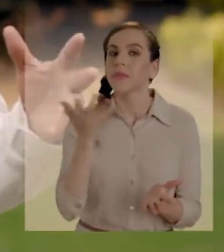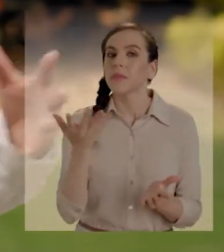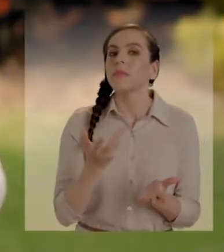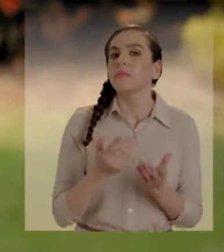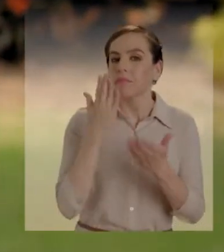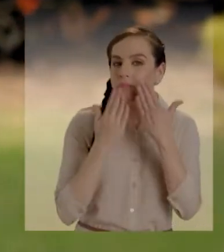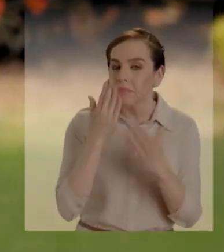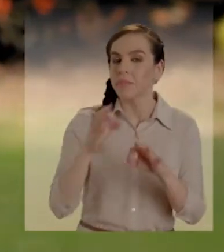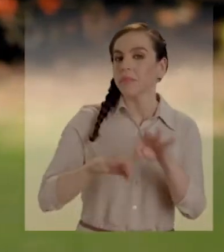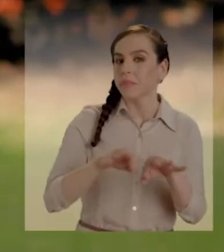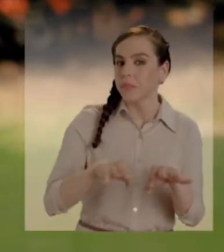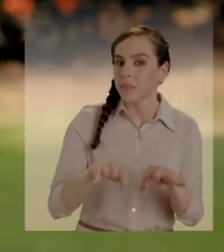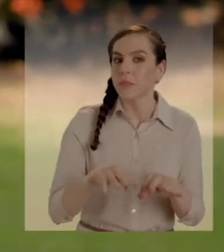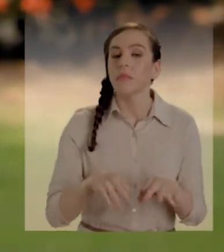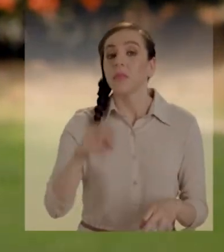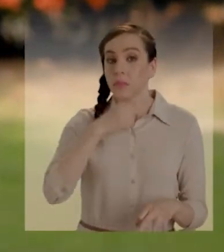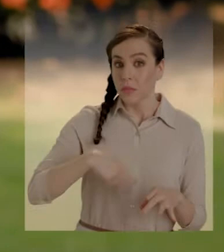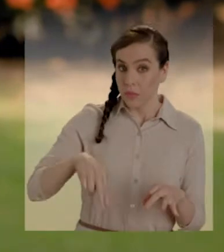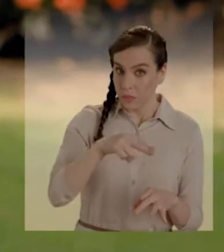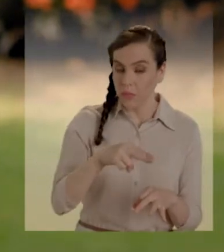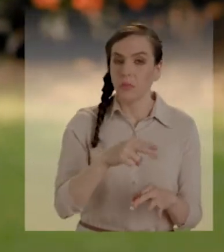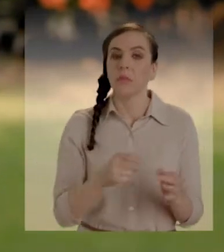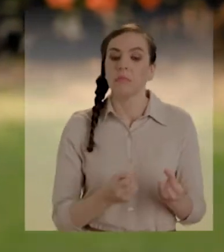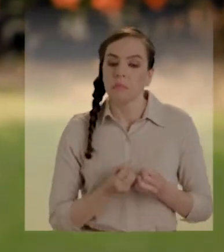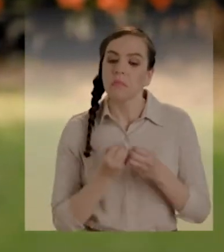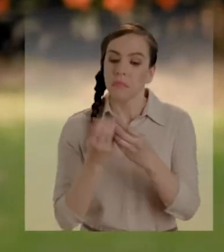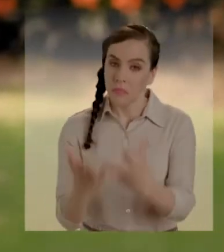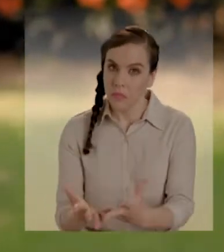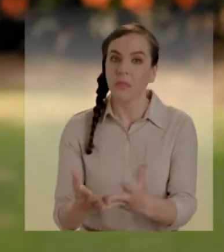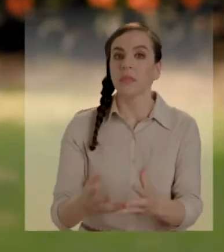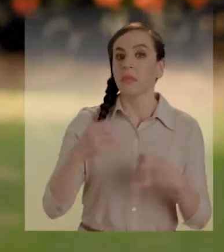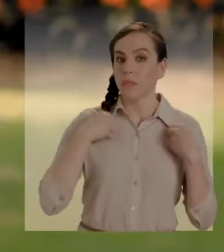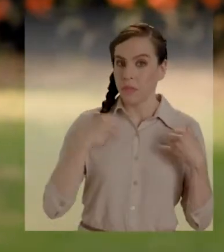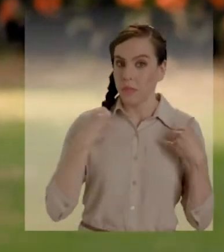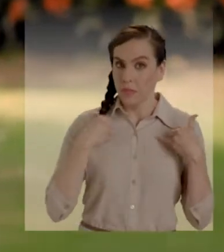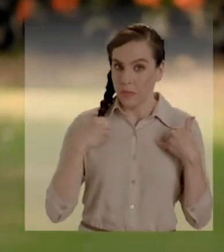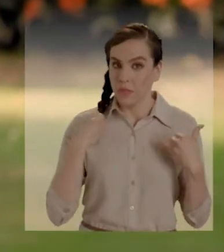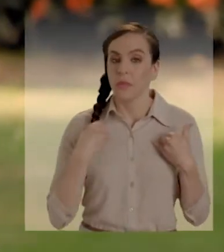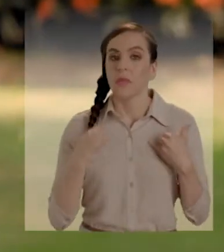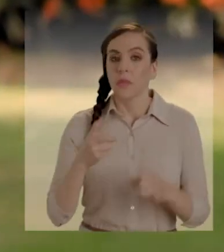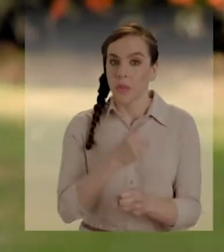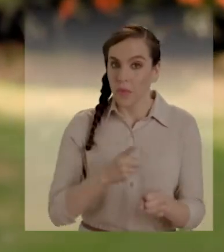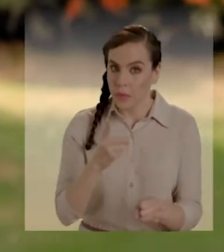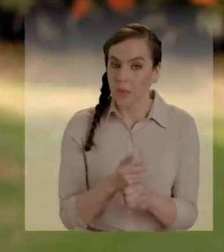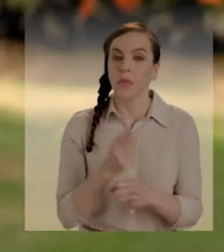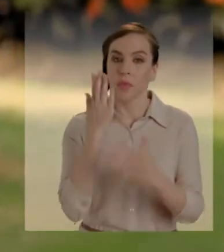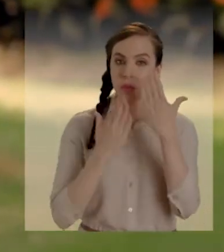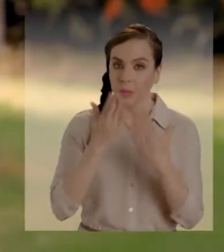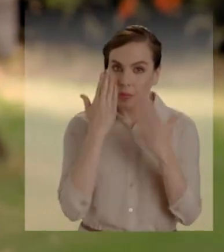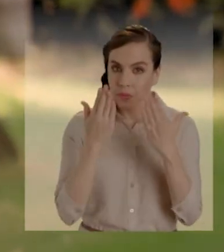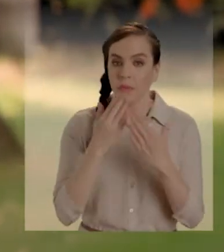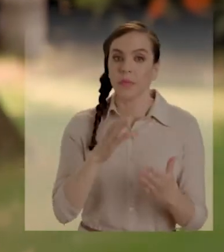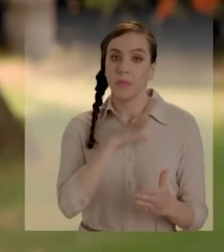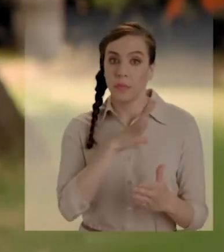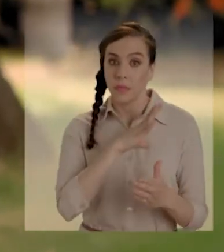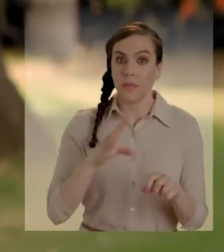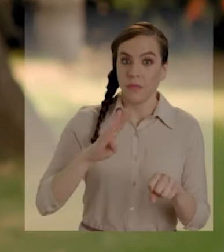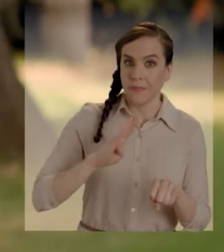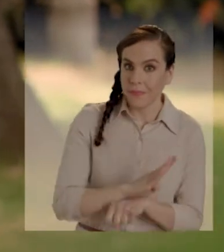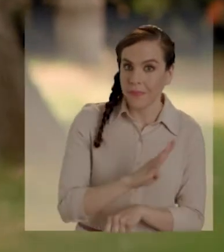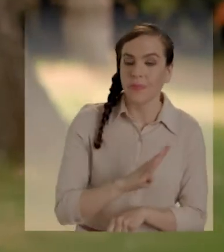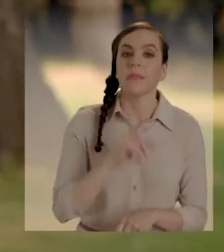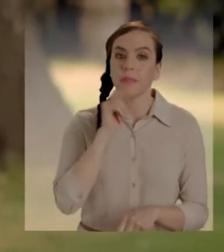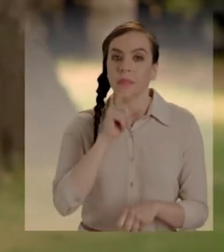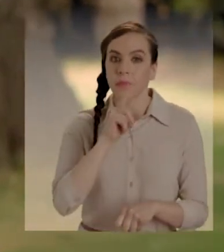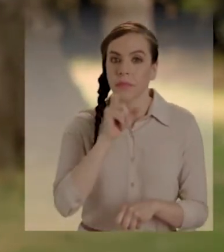por darles estudio, por darles trabajo. Nosotros vamos a garantizar que ningún joven se quede sin la oportunidad de estudiar. Van a tener